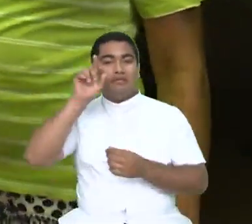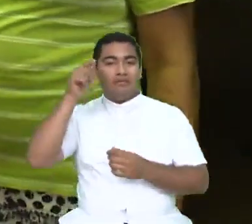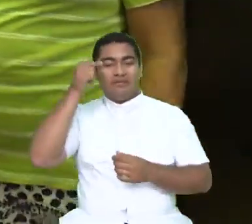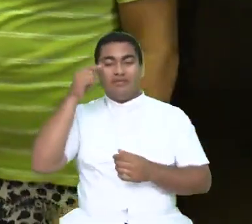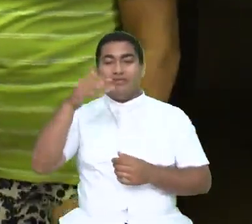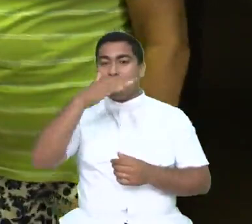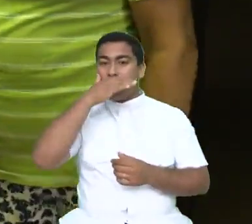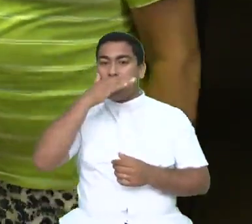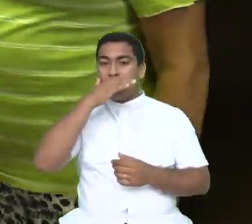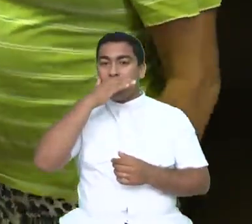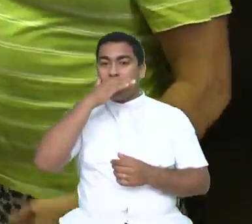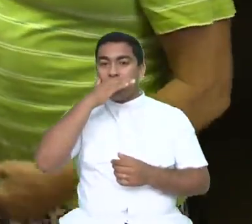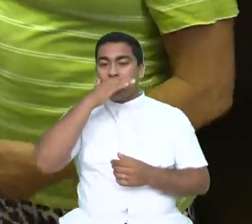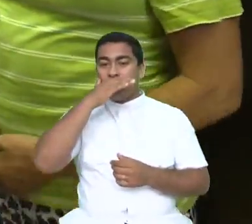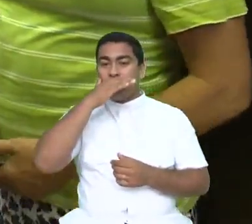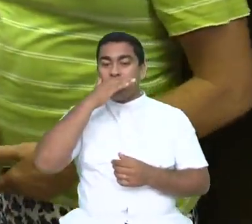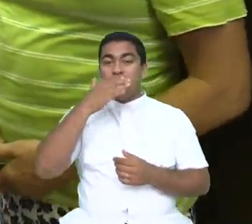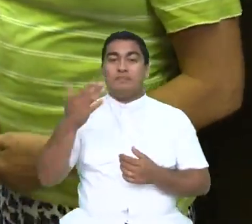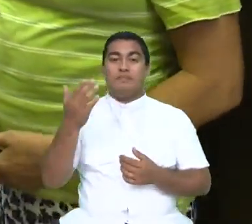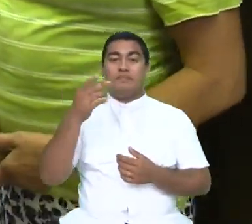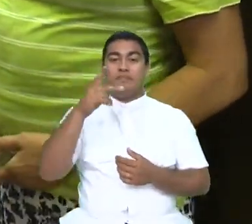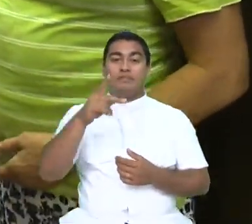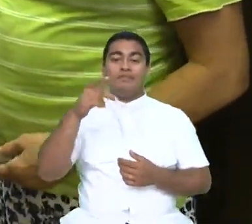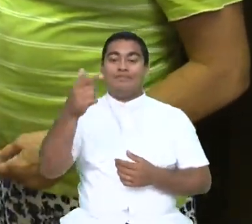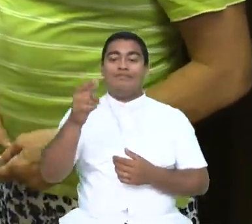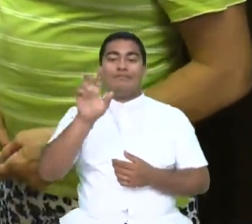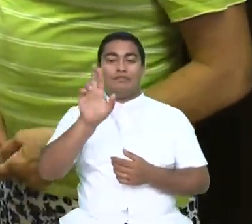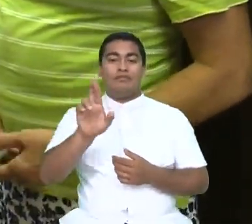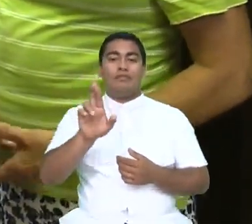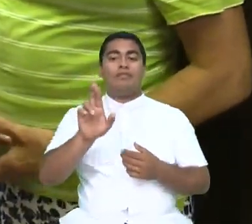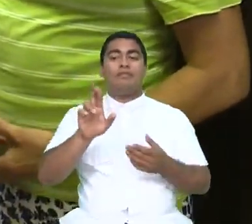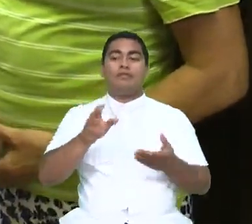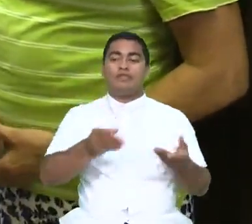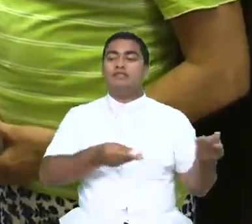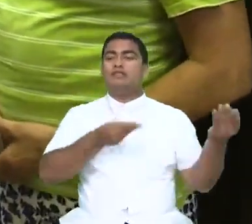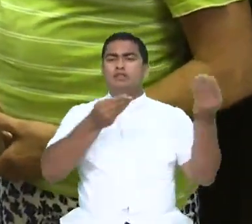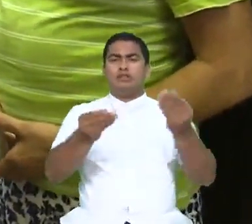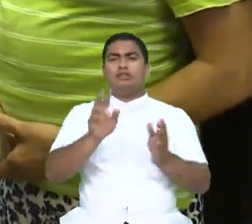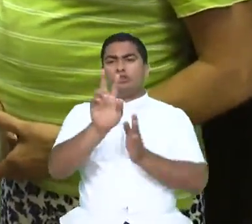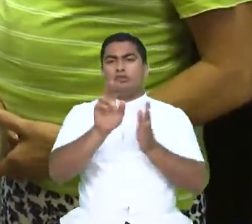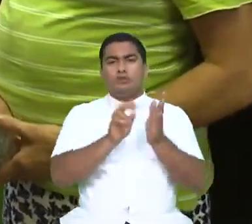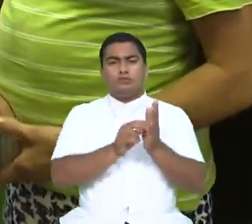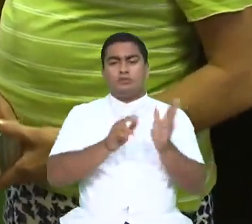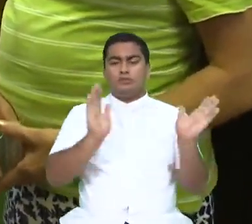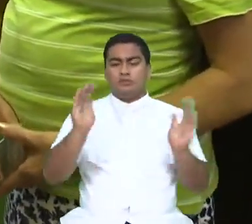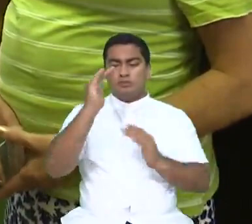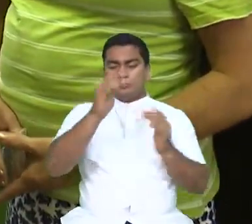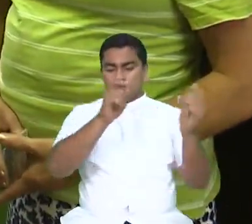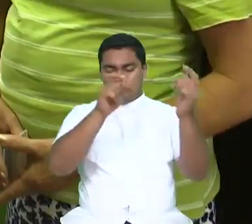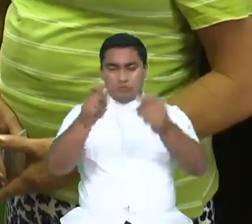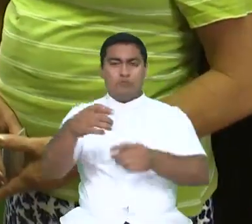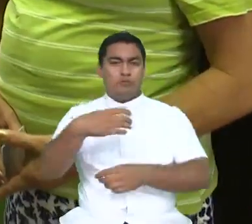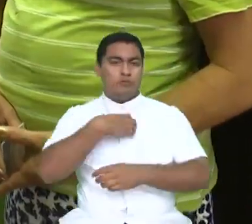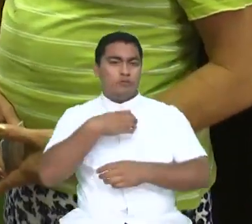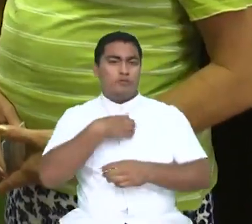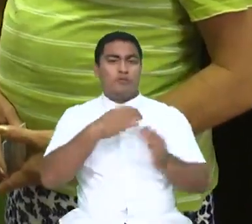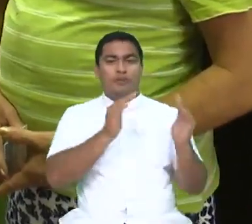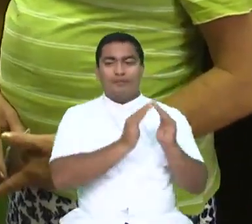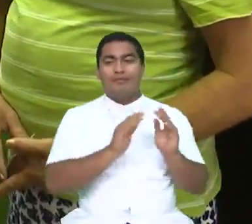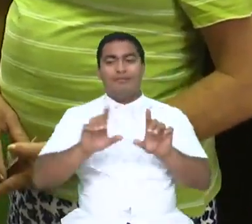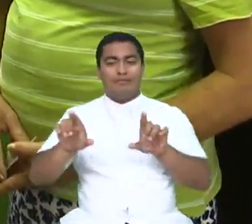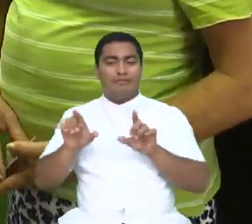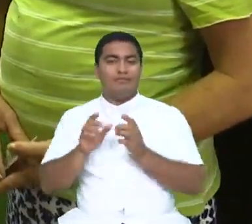sandinista, a través de la Procuraduría General de la República, entregó más de 2.000 títulos de propiedad. El día de hoy